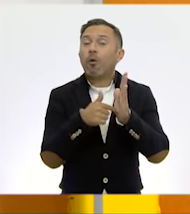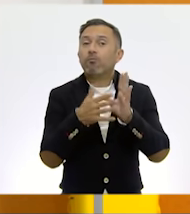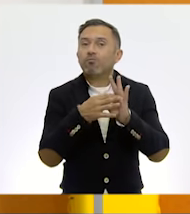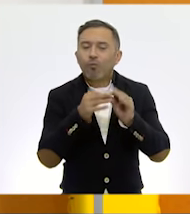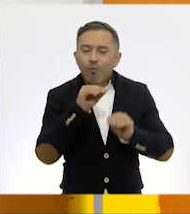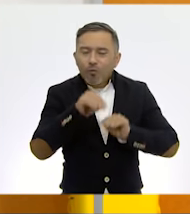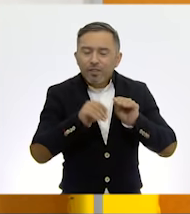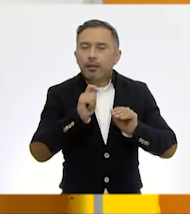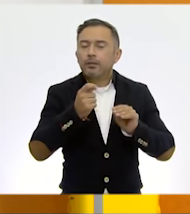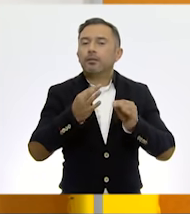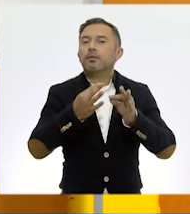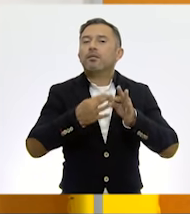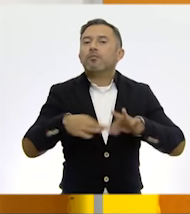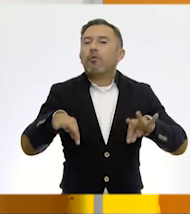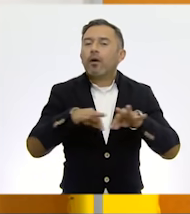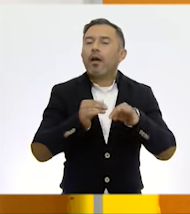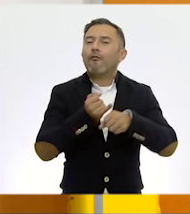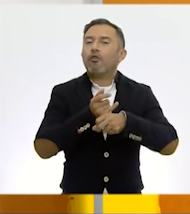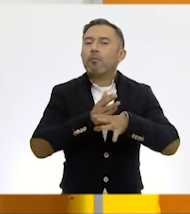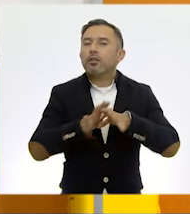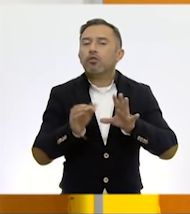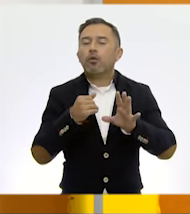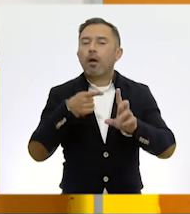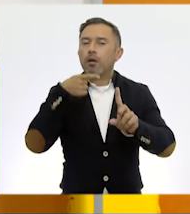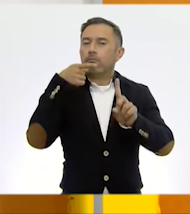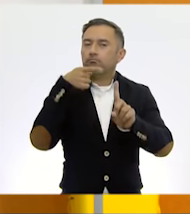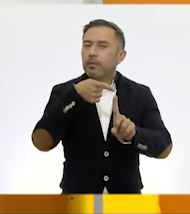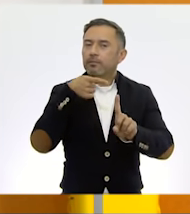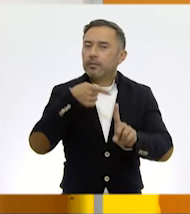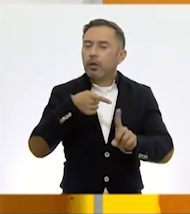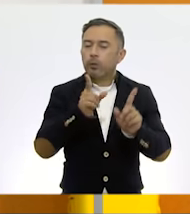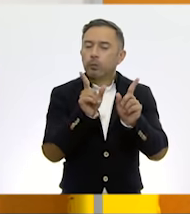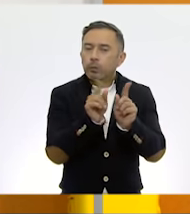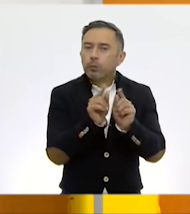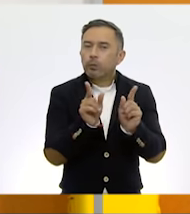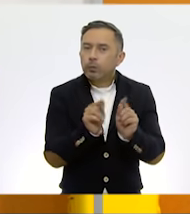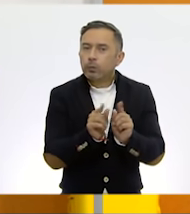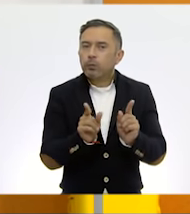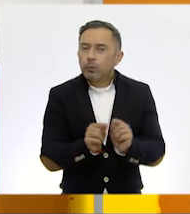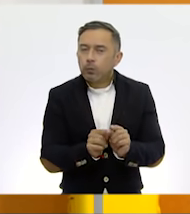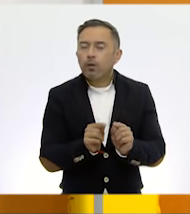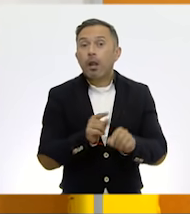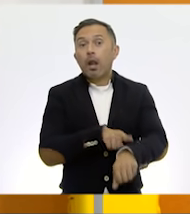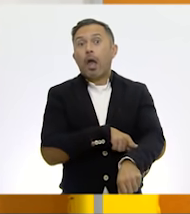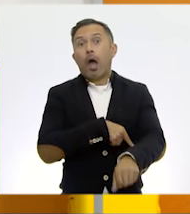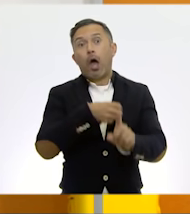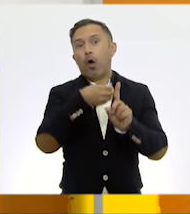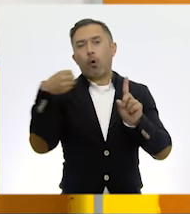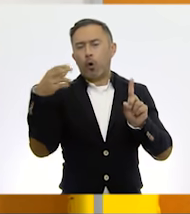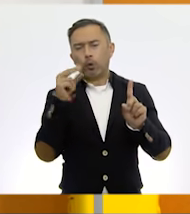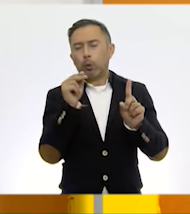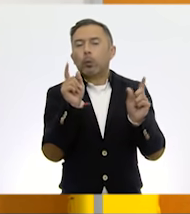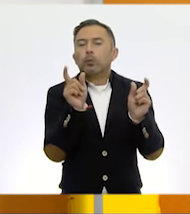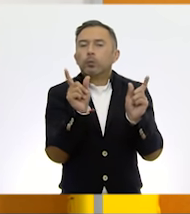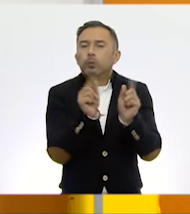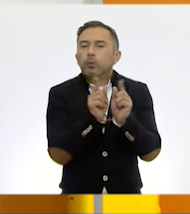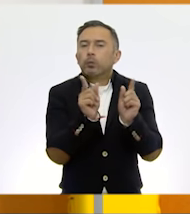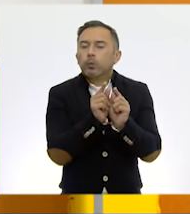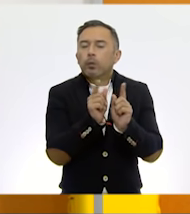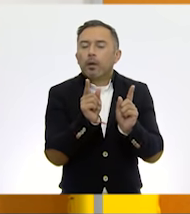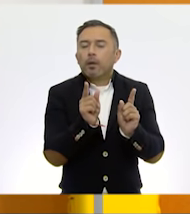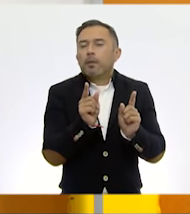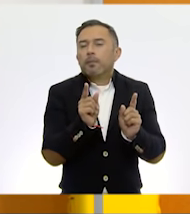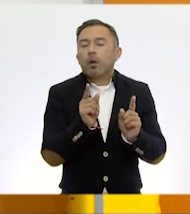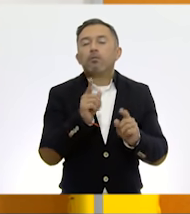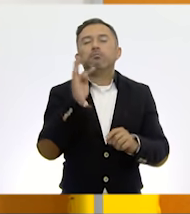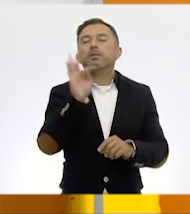información específica y útil a los demás con frases cortas, información breve. No es como si agarráramos